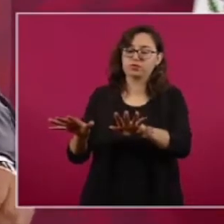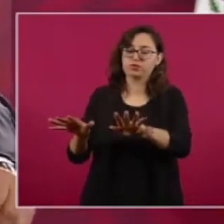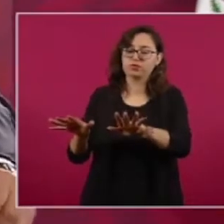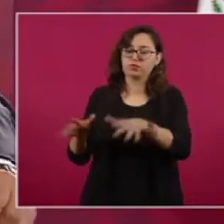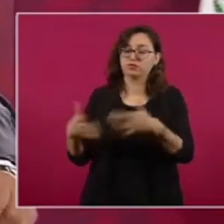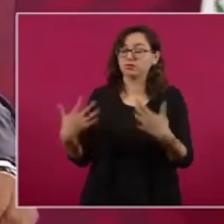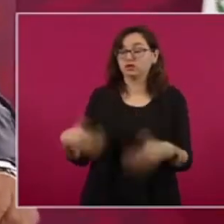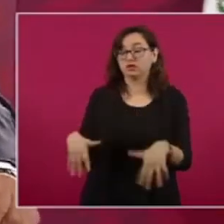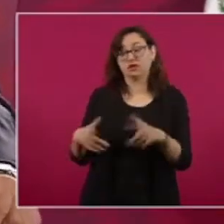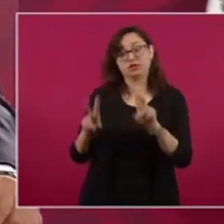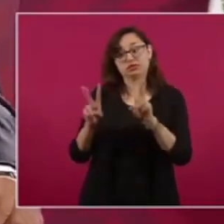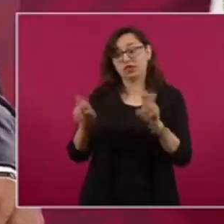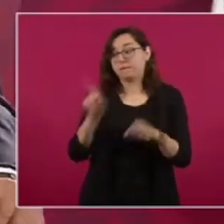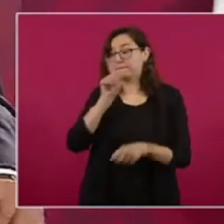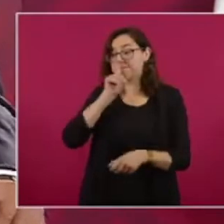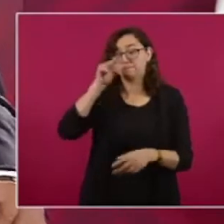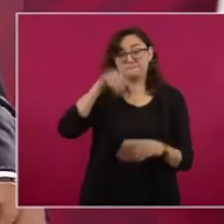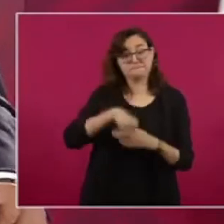temas confidenciales,